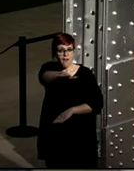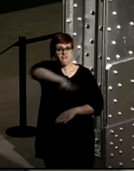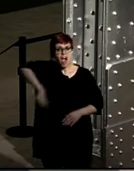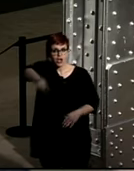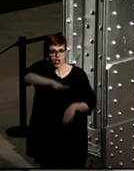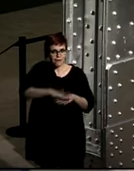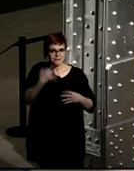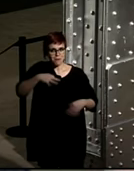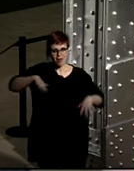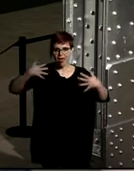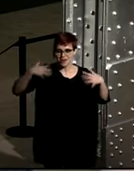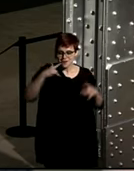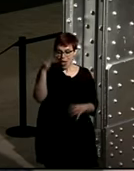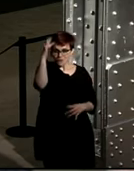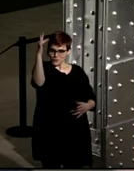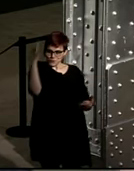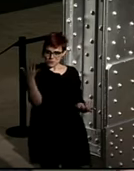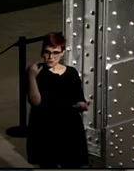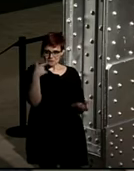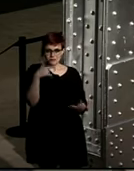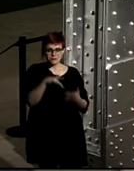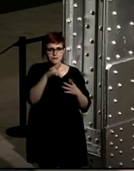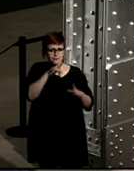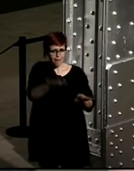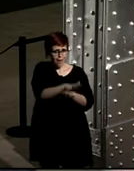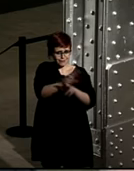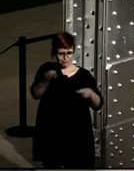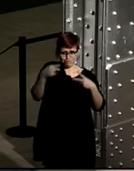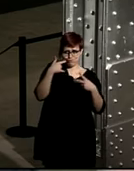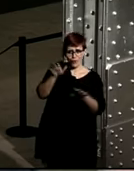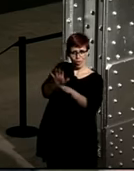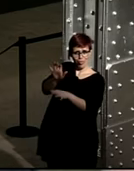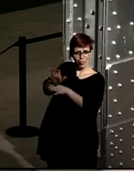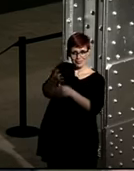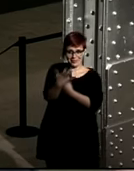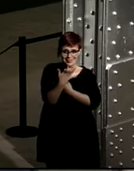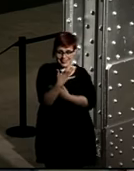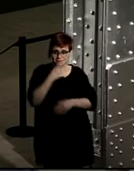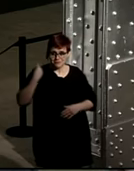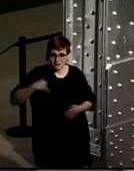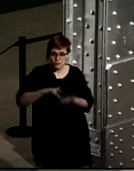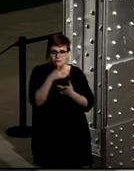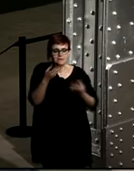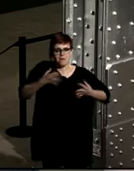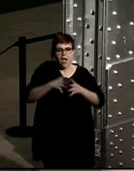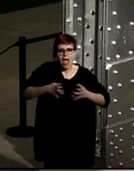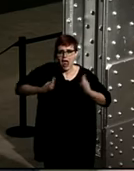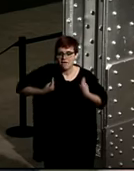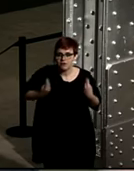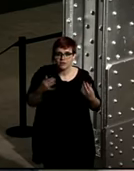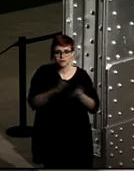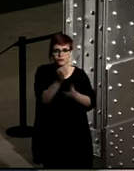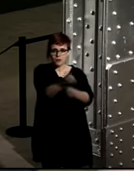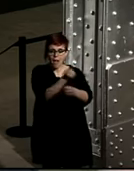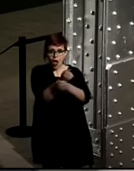habido alegría, ilusión, nos hemos reído de nosotros mismos, hemos tenido ganas de vivir, teniendo